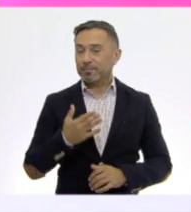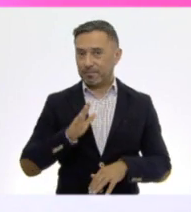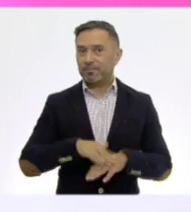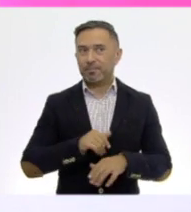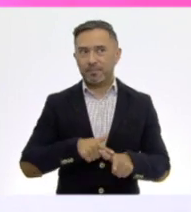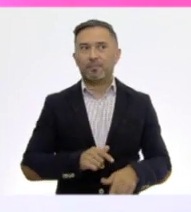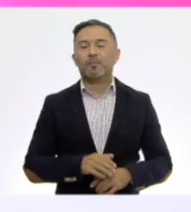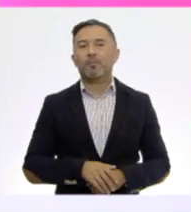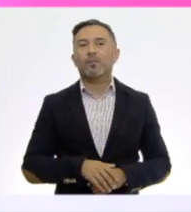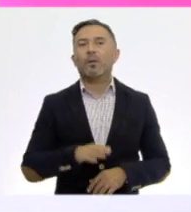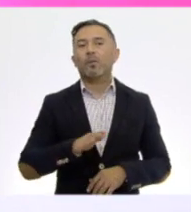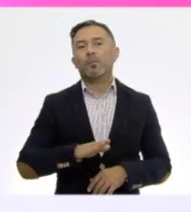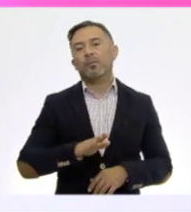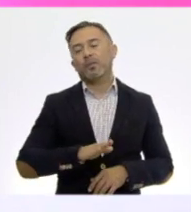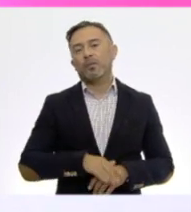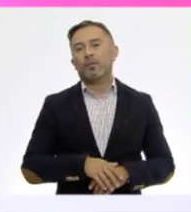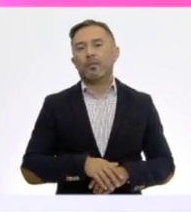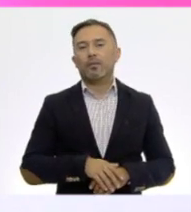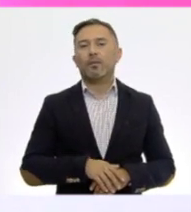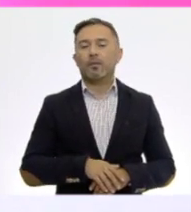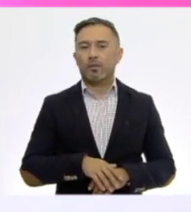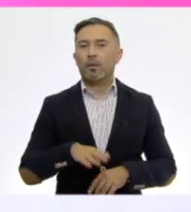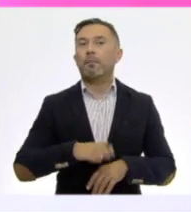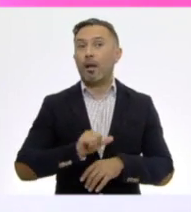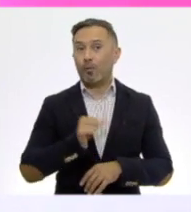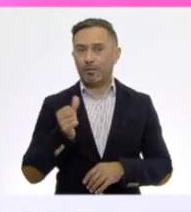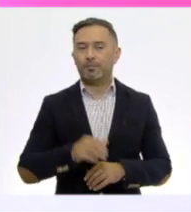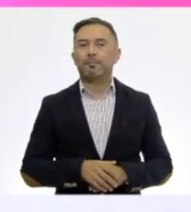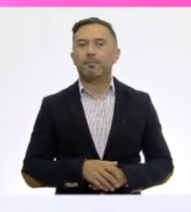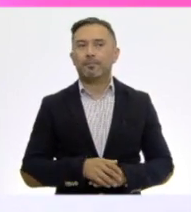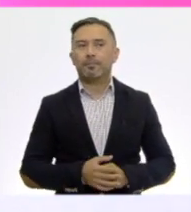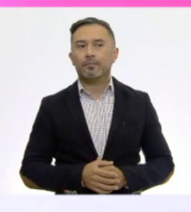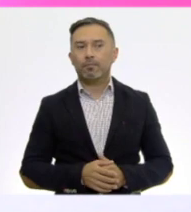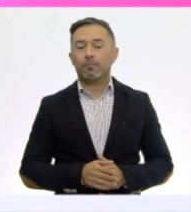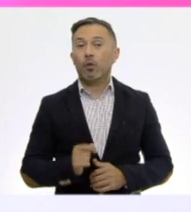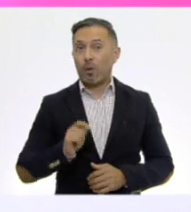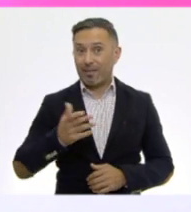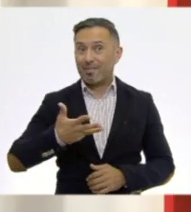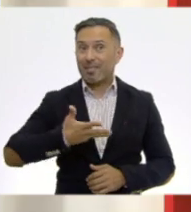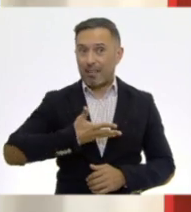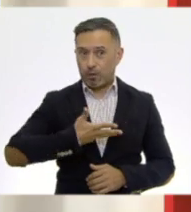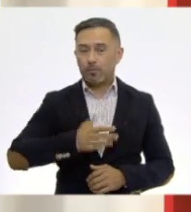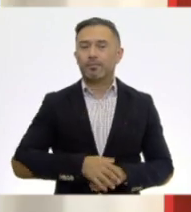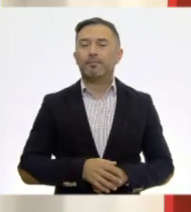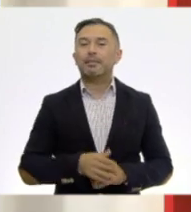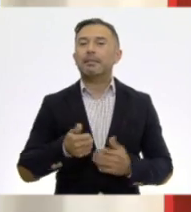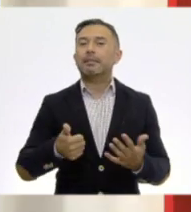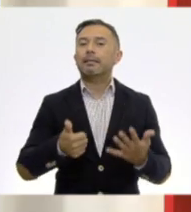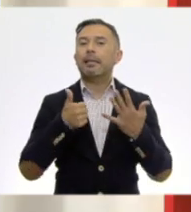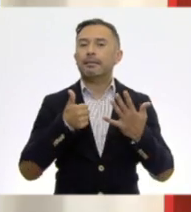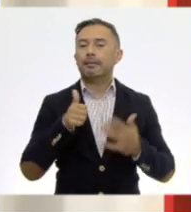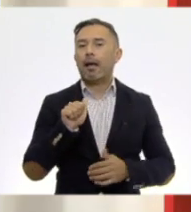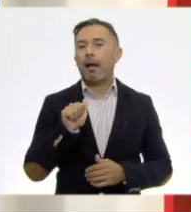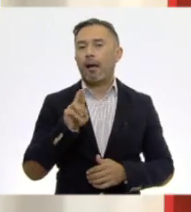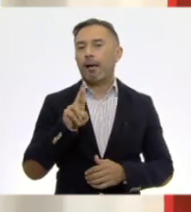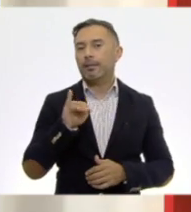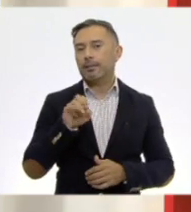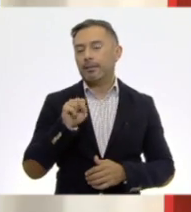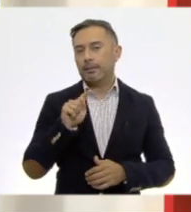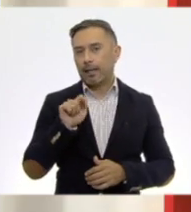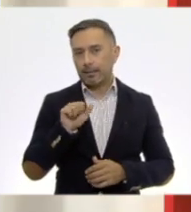Siguiente figura geométrica. Pongan atención, niñas y niños. Dice que tengo seis aristas